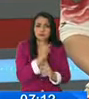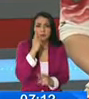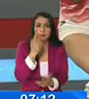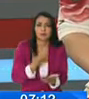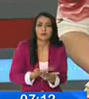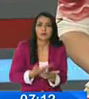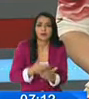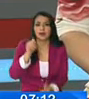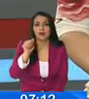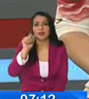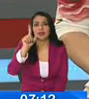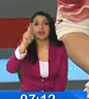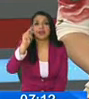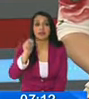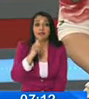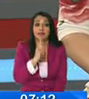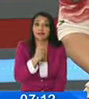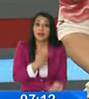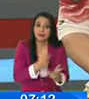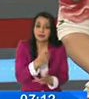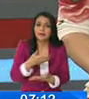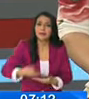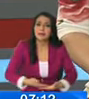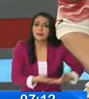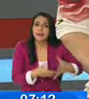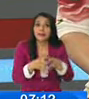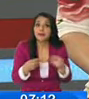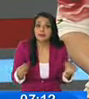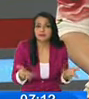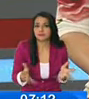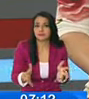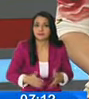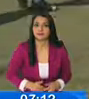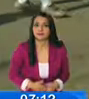ADN realizada a la menor que se presumía era la bebé desaparecida.